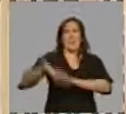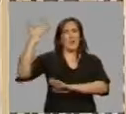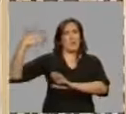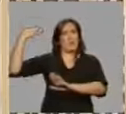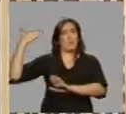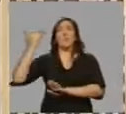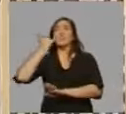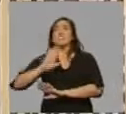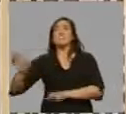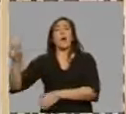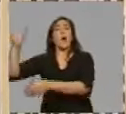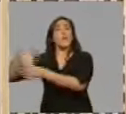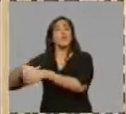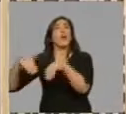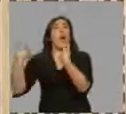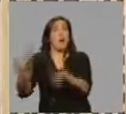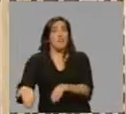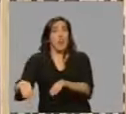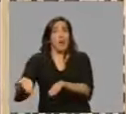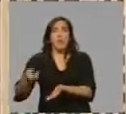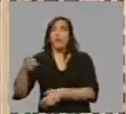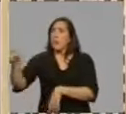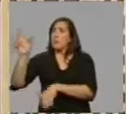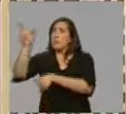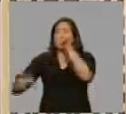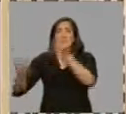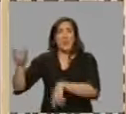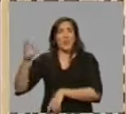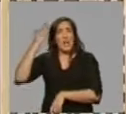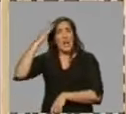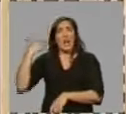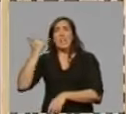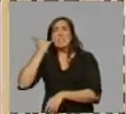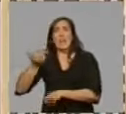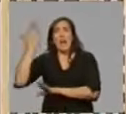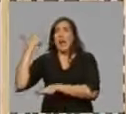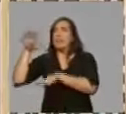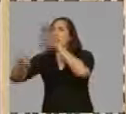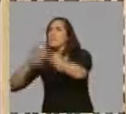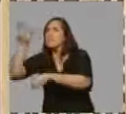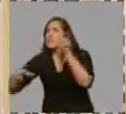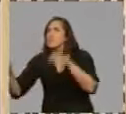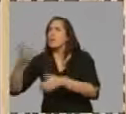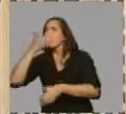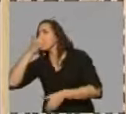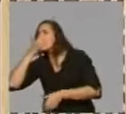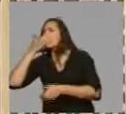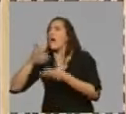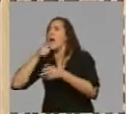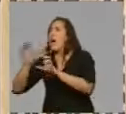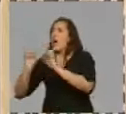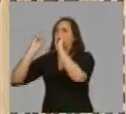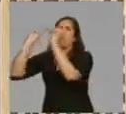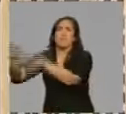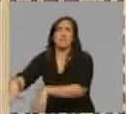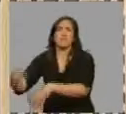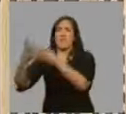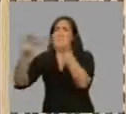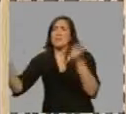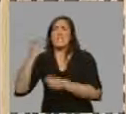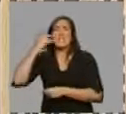libremente por las calles quienes habían torturado, secuestrado, desaparecido gente, tirado al agua,